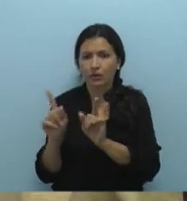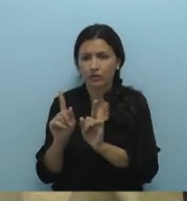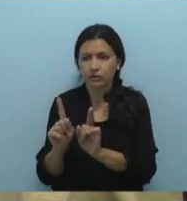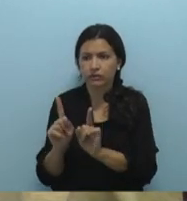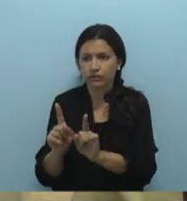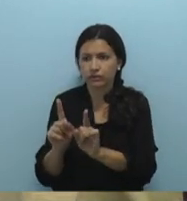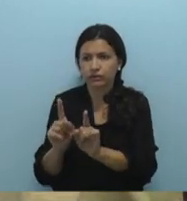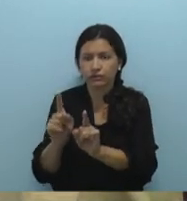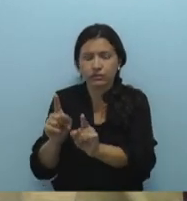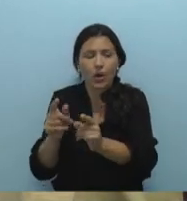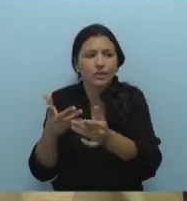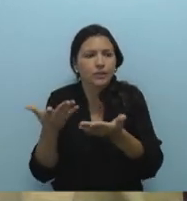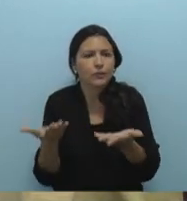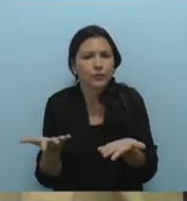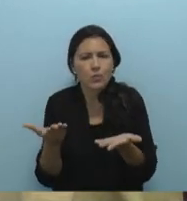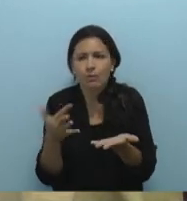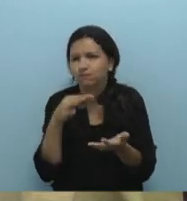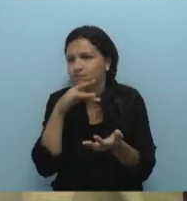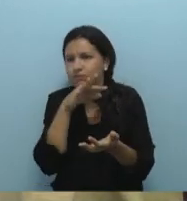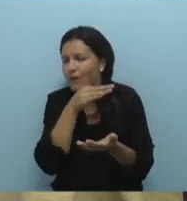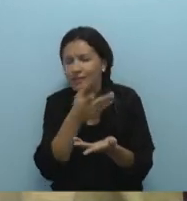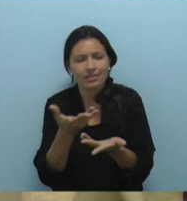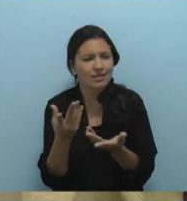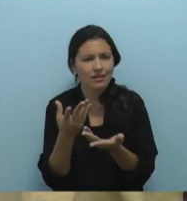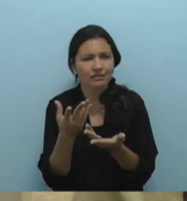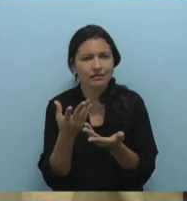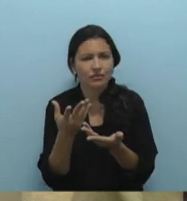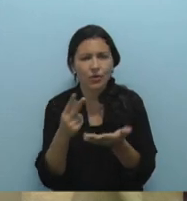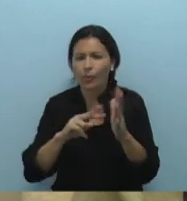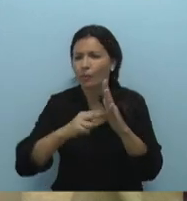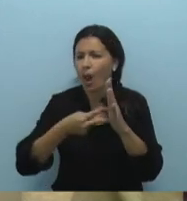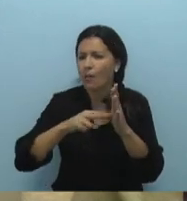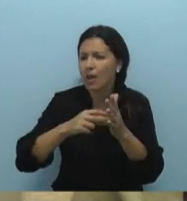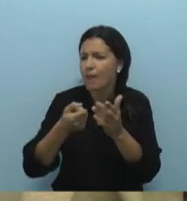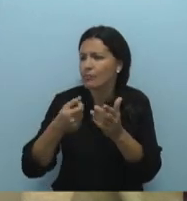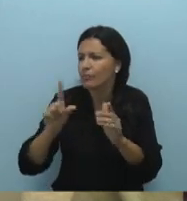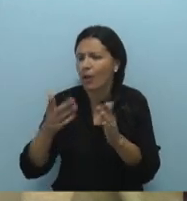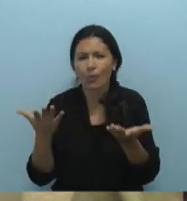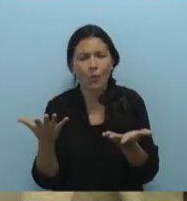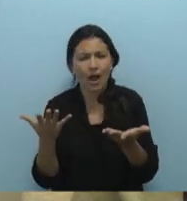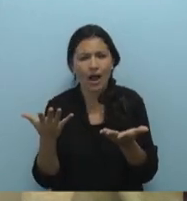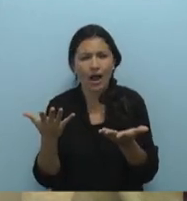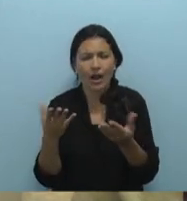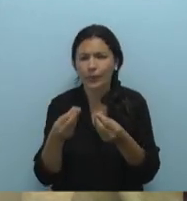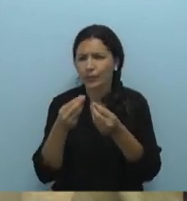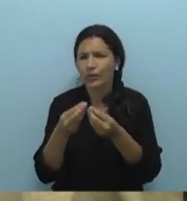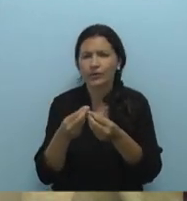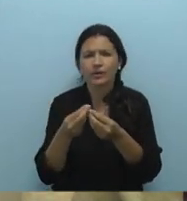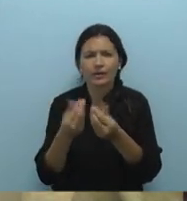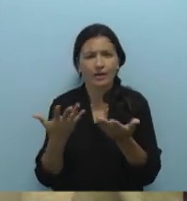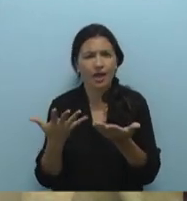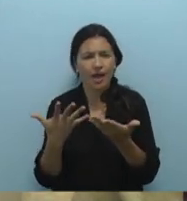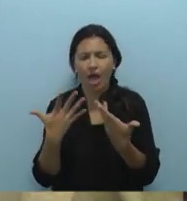tan escasa sensibilidad, empatía y solidaridad con la familia de los trabajadores del Estado, con la familia